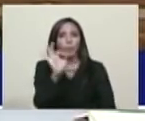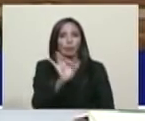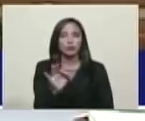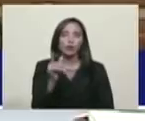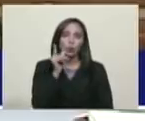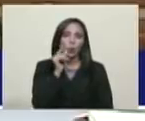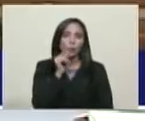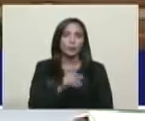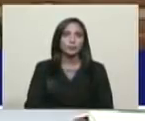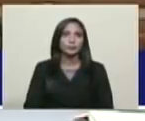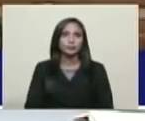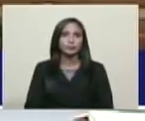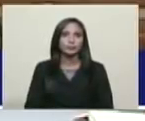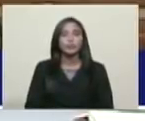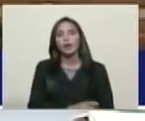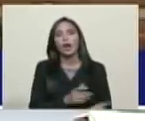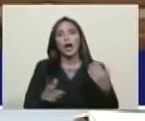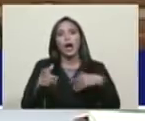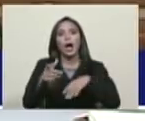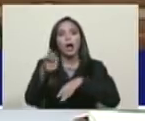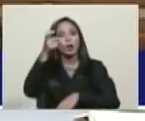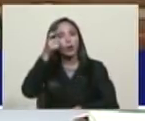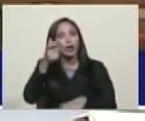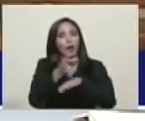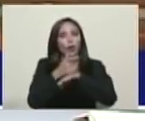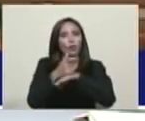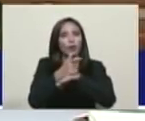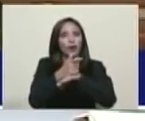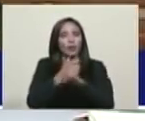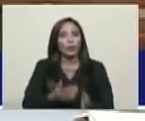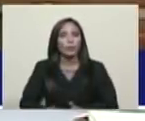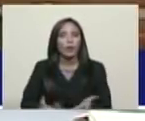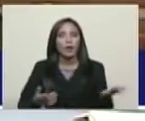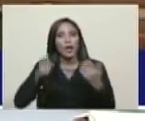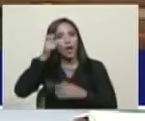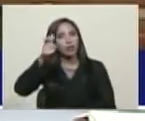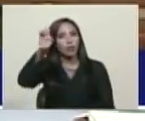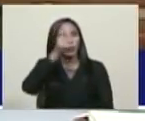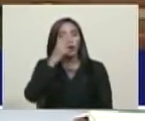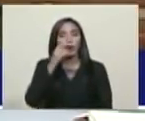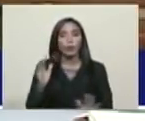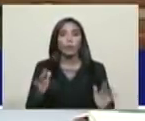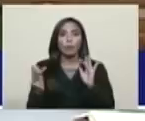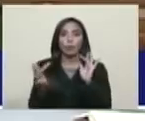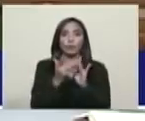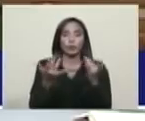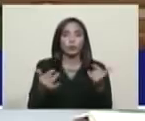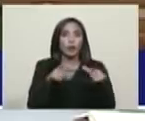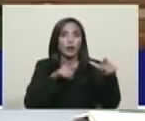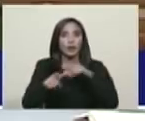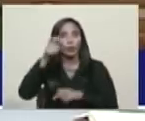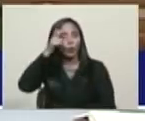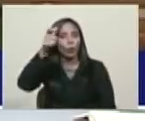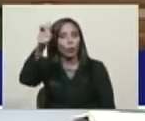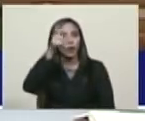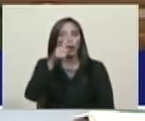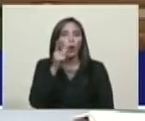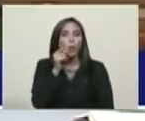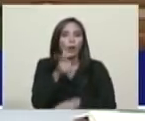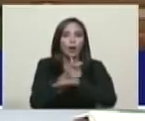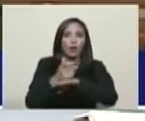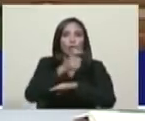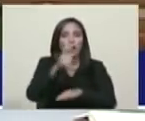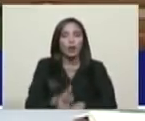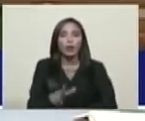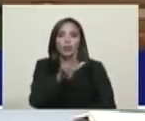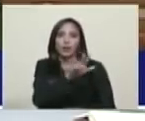Clark, gobernador de Guárico. Tenemos un pase para el Guárico. Pásemelo, vamos a hacer pase al Guárico de una vez. Gobernador del Guárico ha cumplido